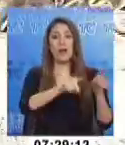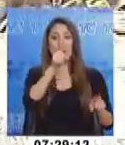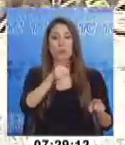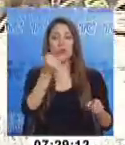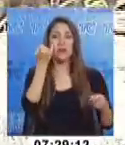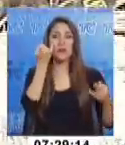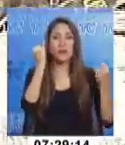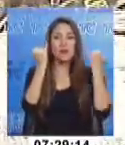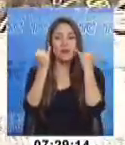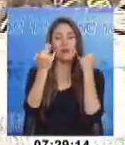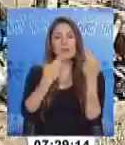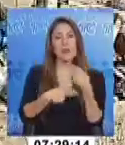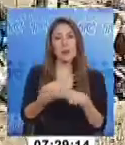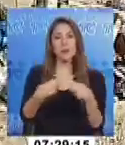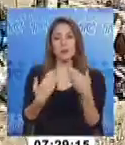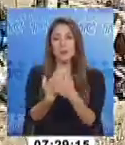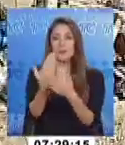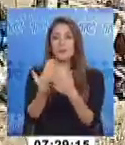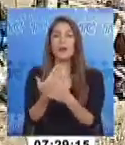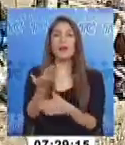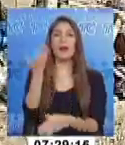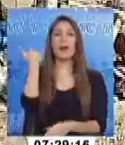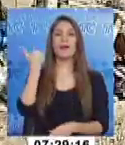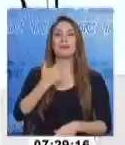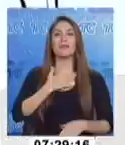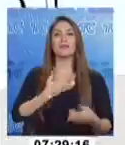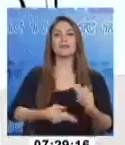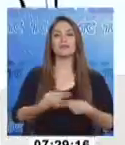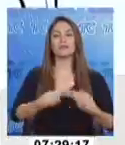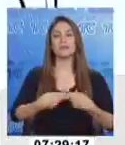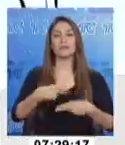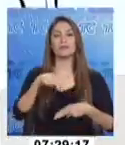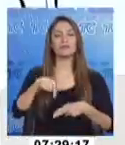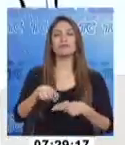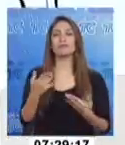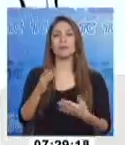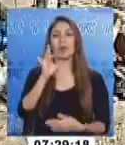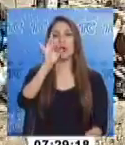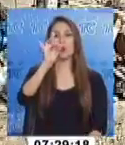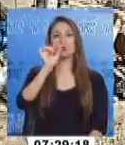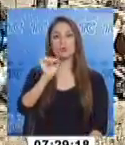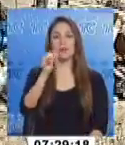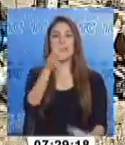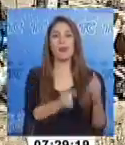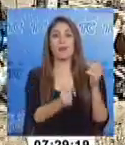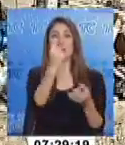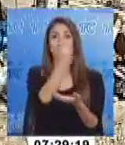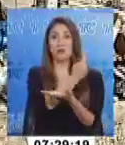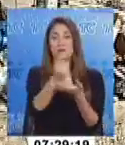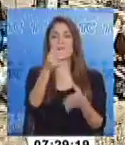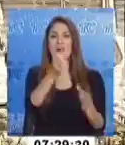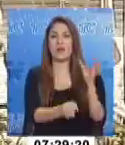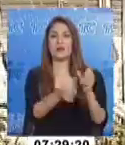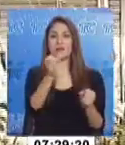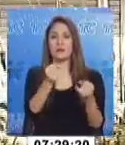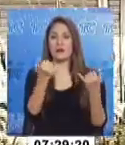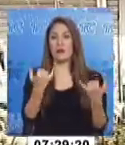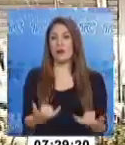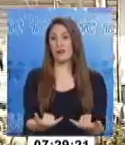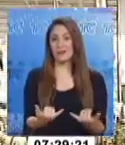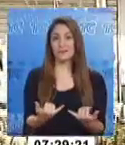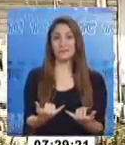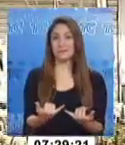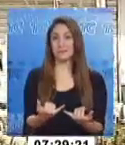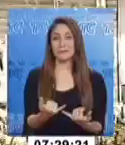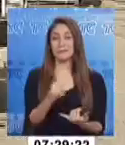emprenden nuevos negocios. Teníamos un local en Centro Comercial Tarqui, donde vendíamos 8.000 litros de leche a la semana y hoy no llegamos